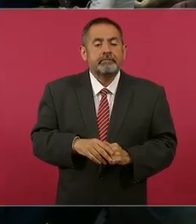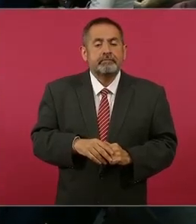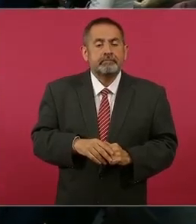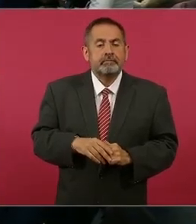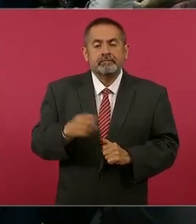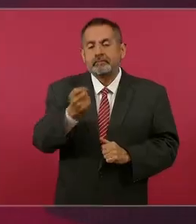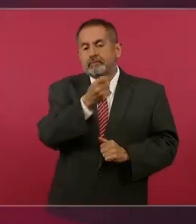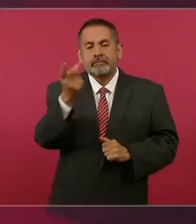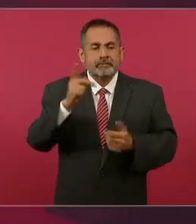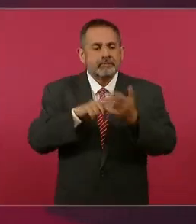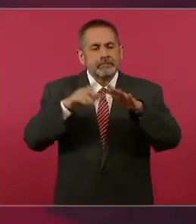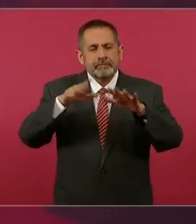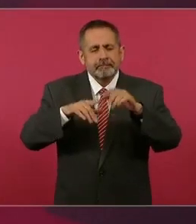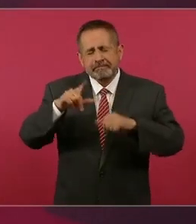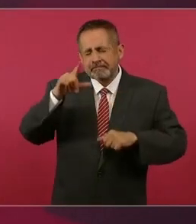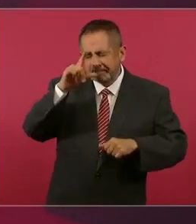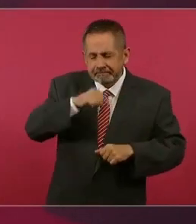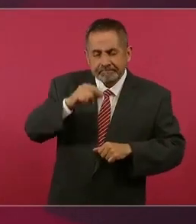se pierden